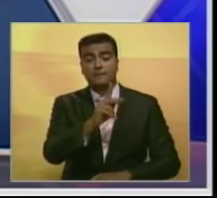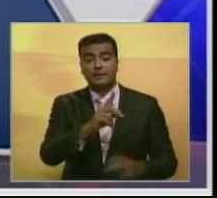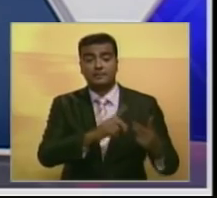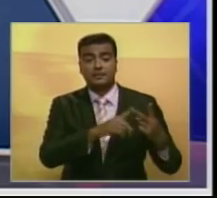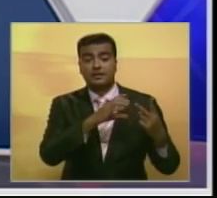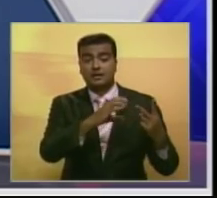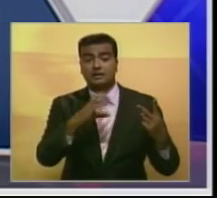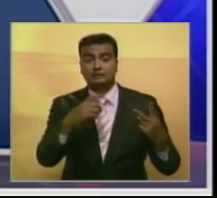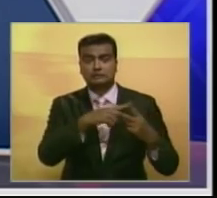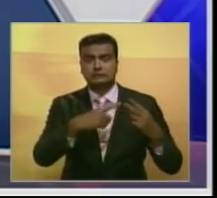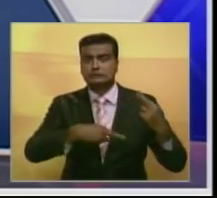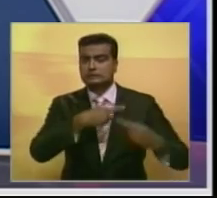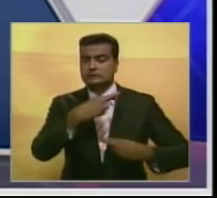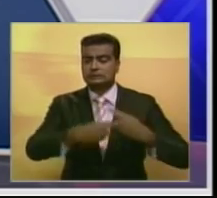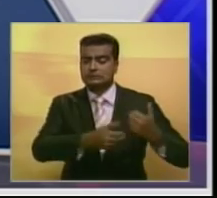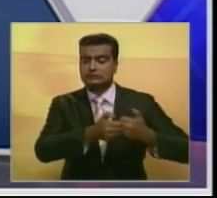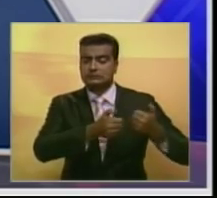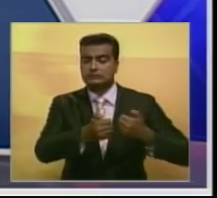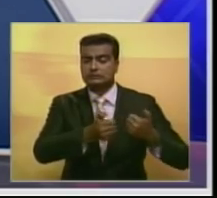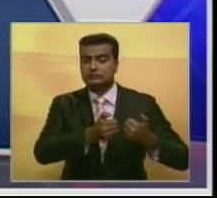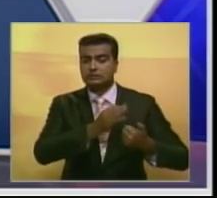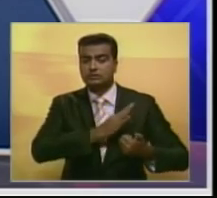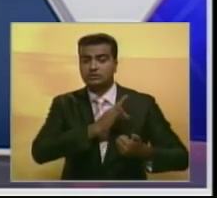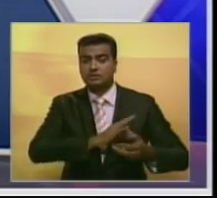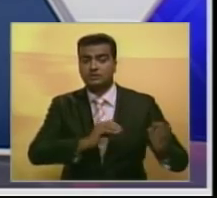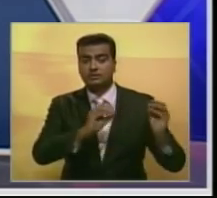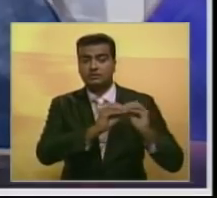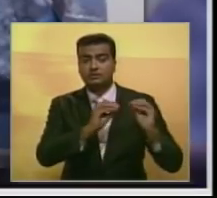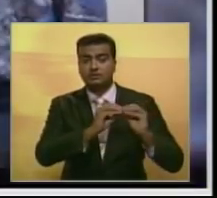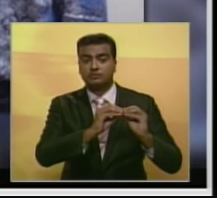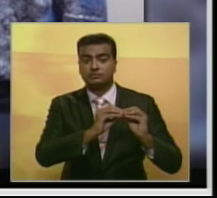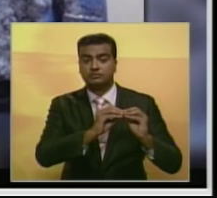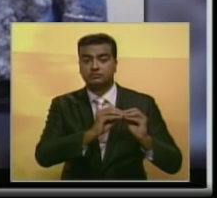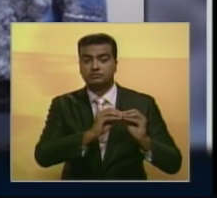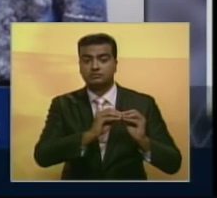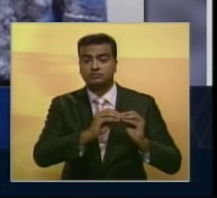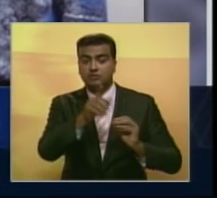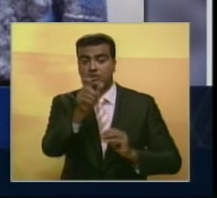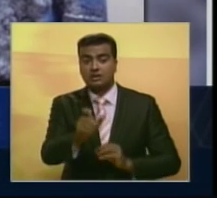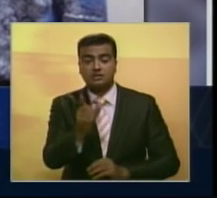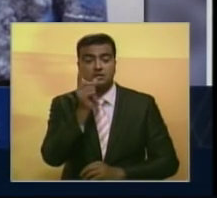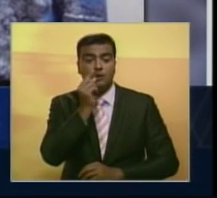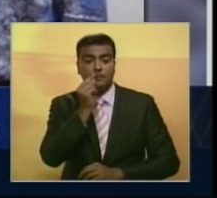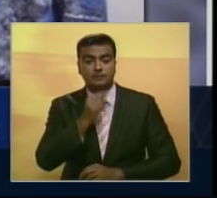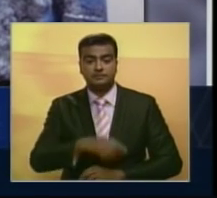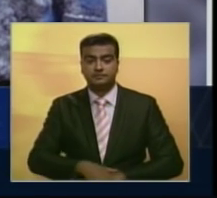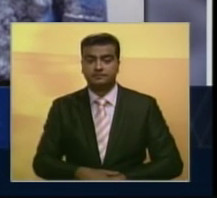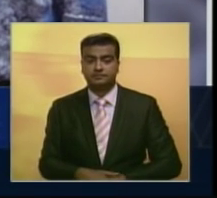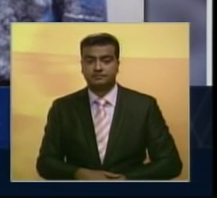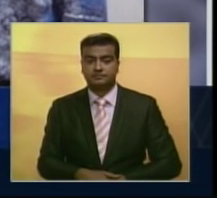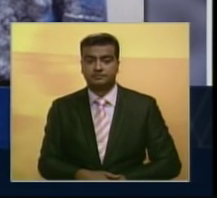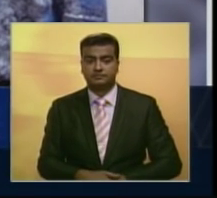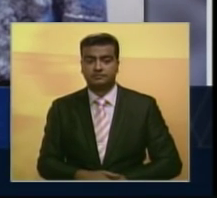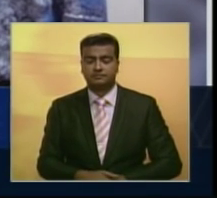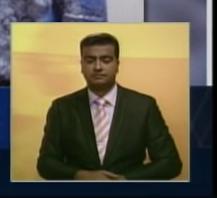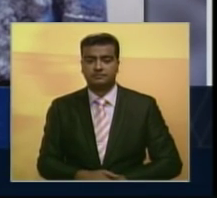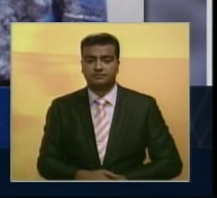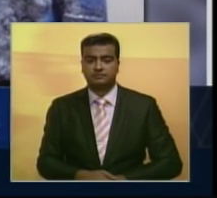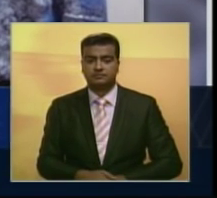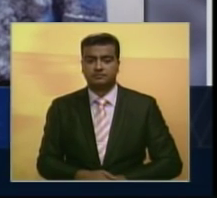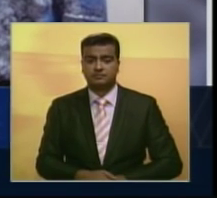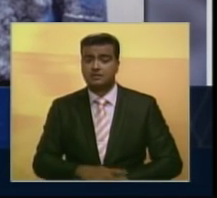Castillo revolucionaron los medios después del encuentro con el Chapo Guzmán. El encuentro entre el líder del cartel de Sinaloa y la